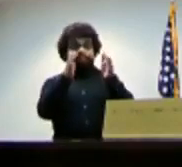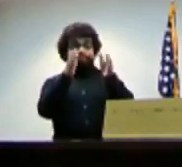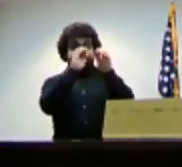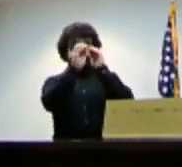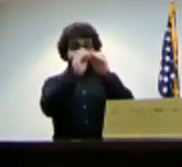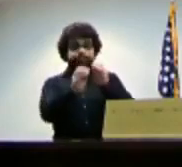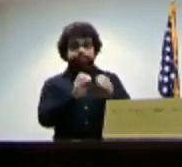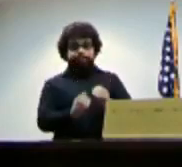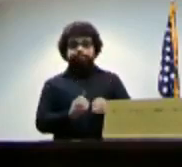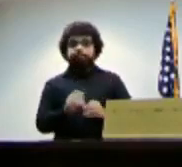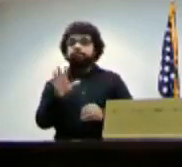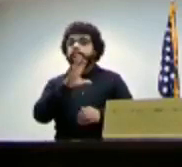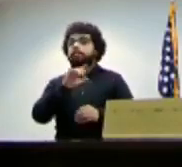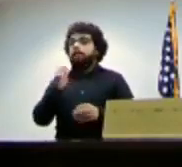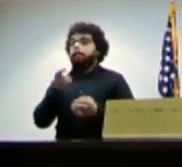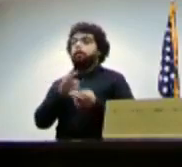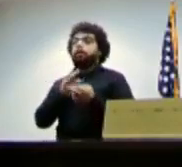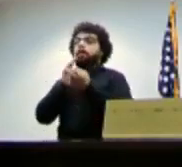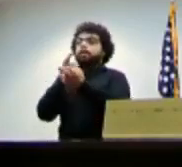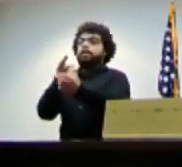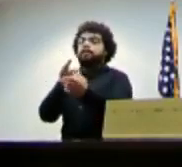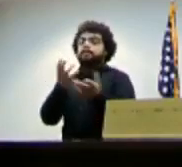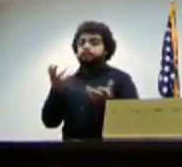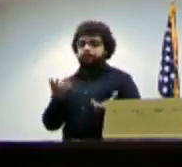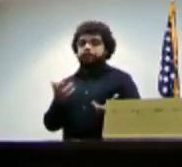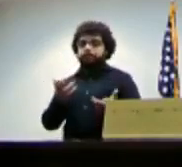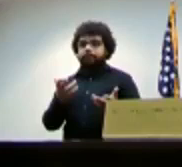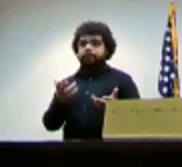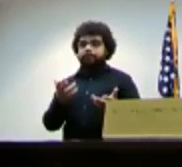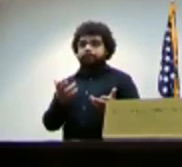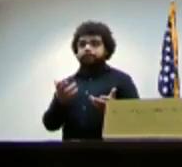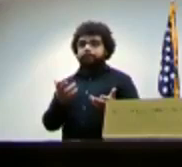Y por recomendación de él, nosotros